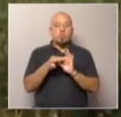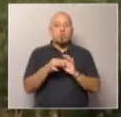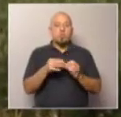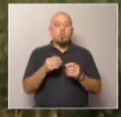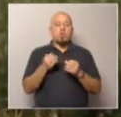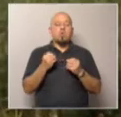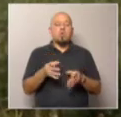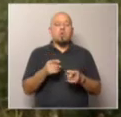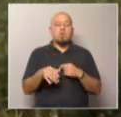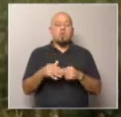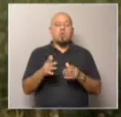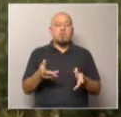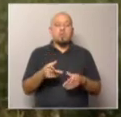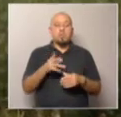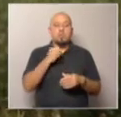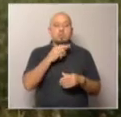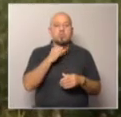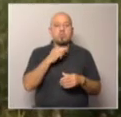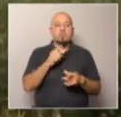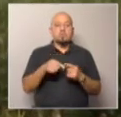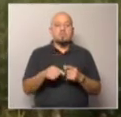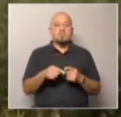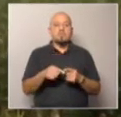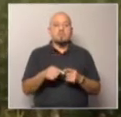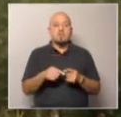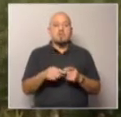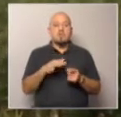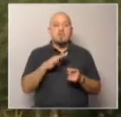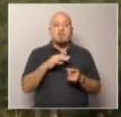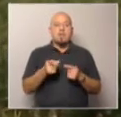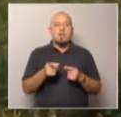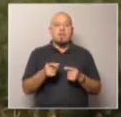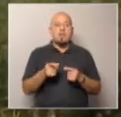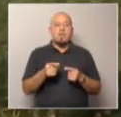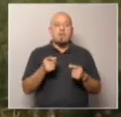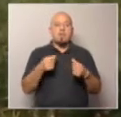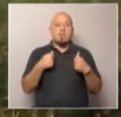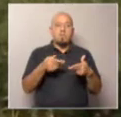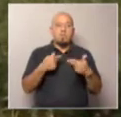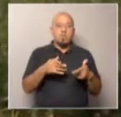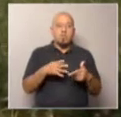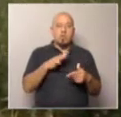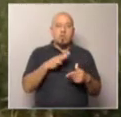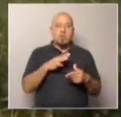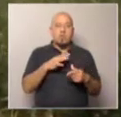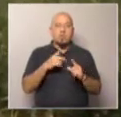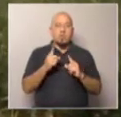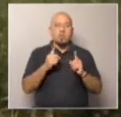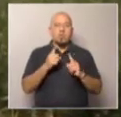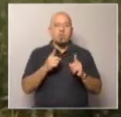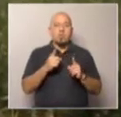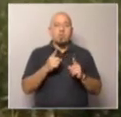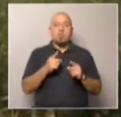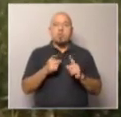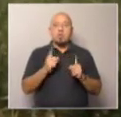también, ¿por qué no?, para los chiquilines. Incluso en esa misma cancha que ustedes están viendo, surgieron varios futbolistas que actualmente algunos militan en el fútbol uruguayo y